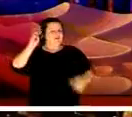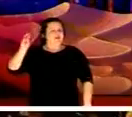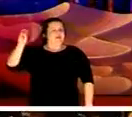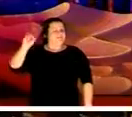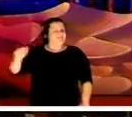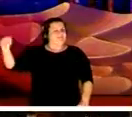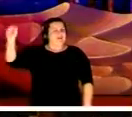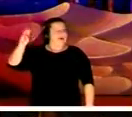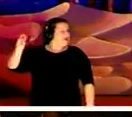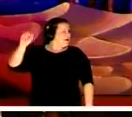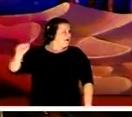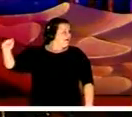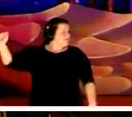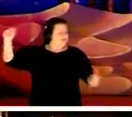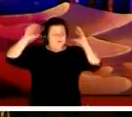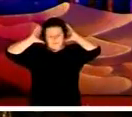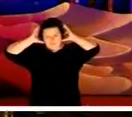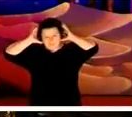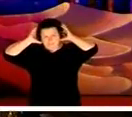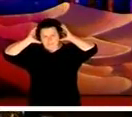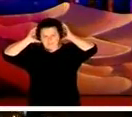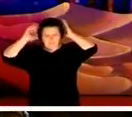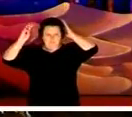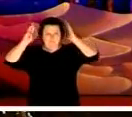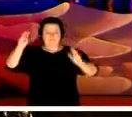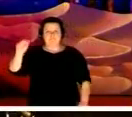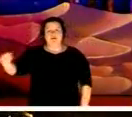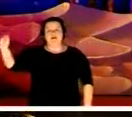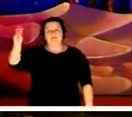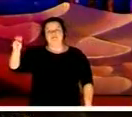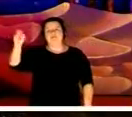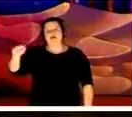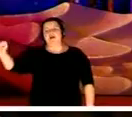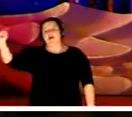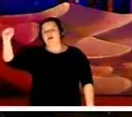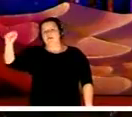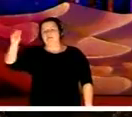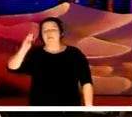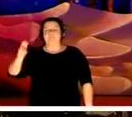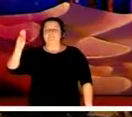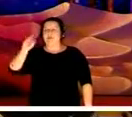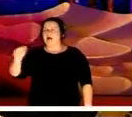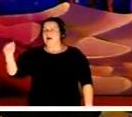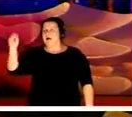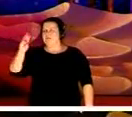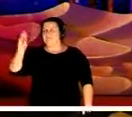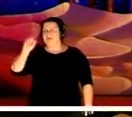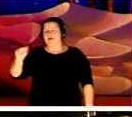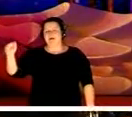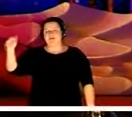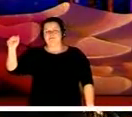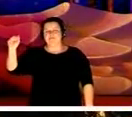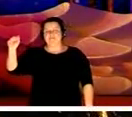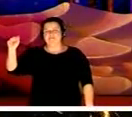ese teatrillo que acaba de hacer con la princesa, que nos ha sacado a todos una sonrisa cuando estamos aproximadamente en la 1 de la madrugada y todavía nos